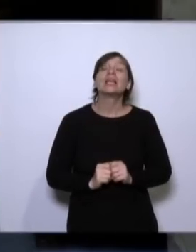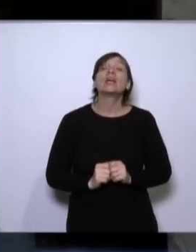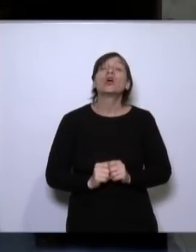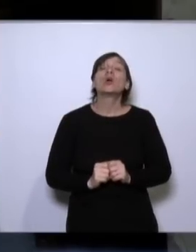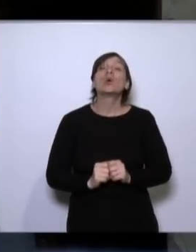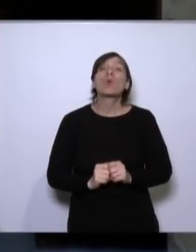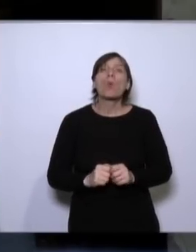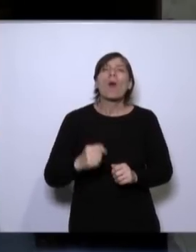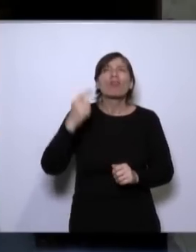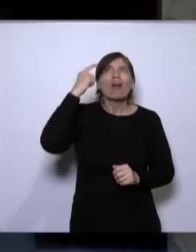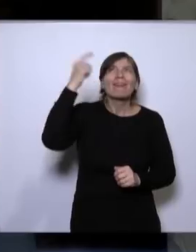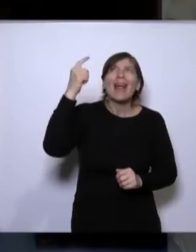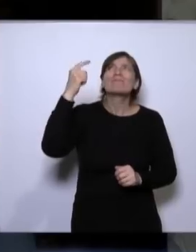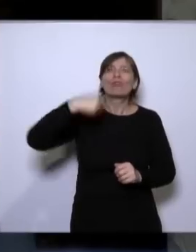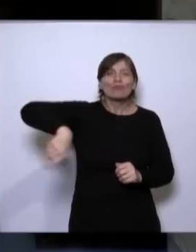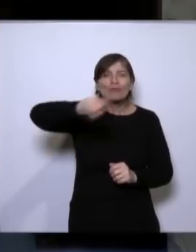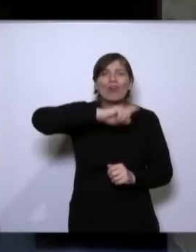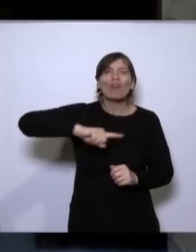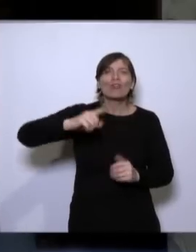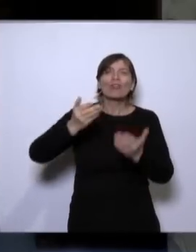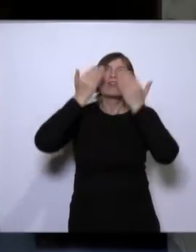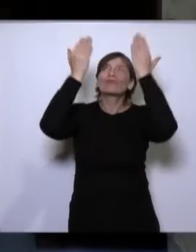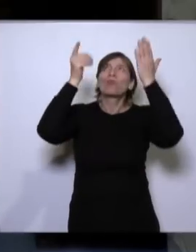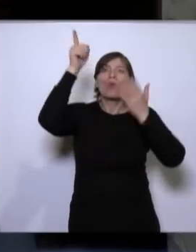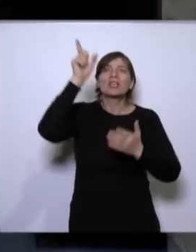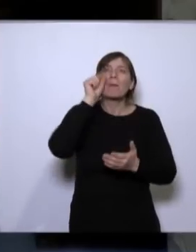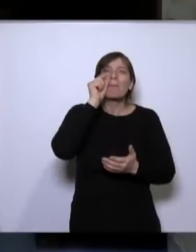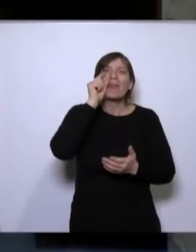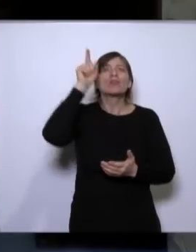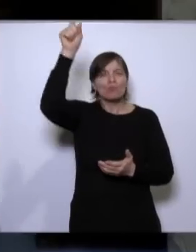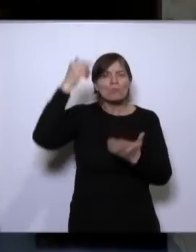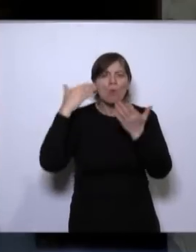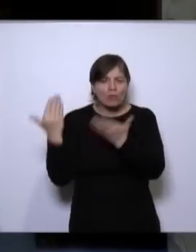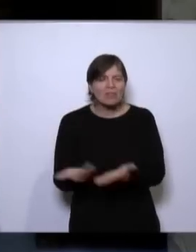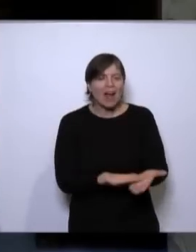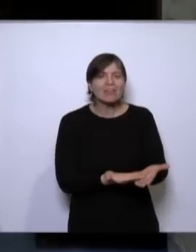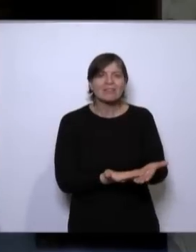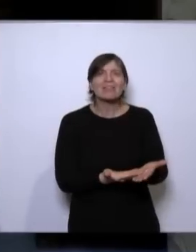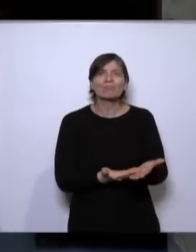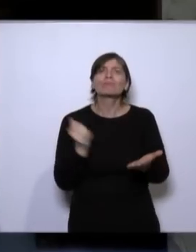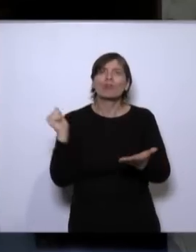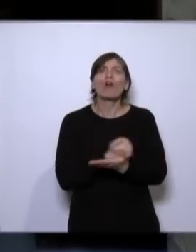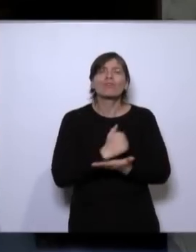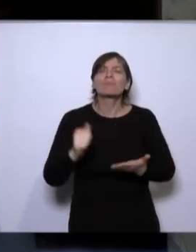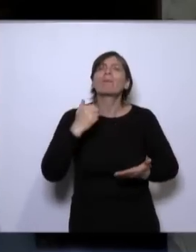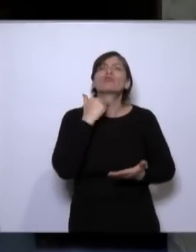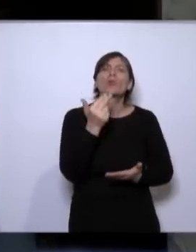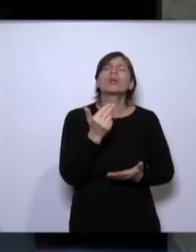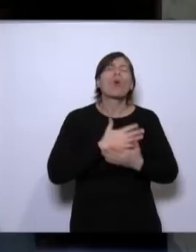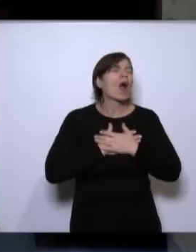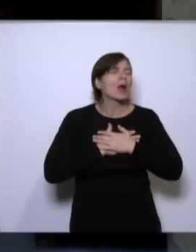Cuanto creemos de tu gloria, Padre, porque tú lo revelaste, lo afirmamos también de tu Hijo